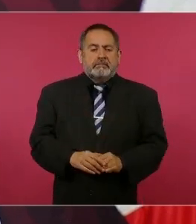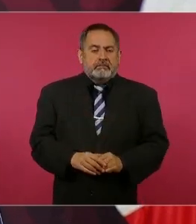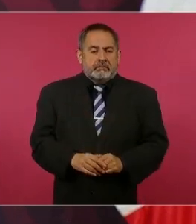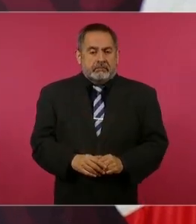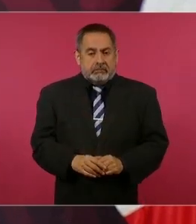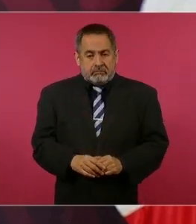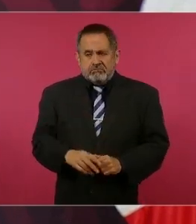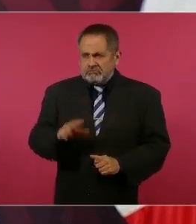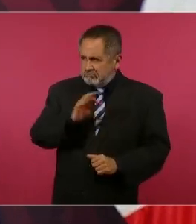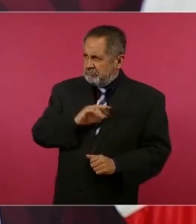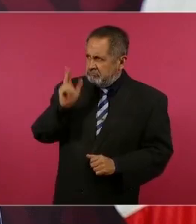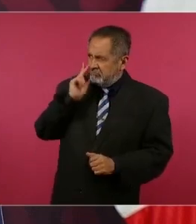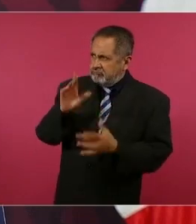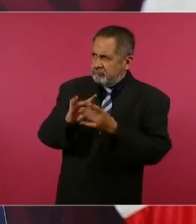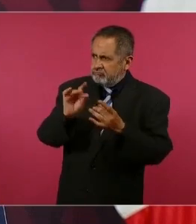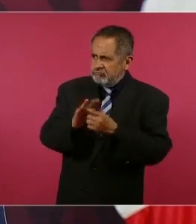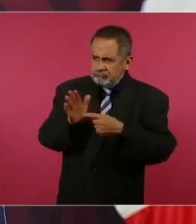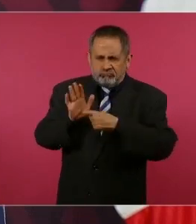porque se puede,